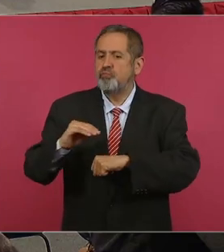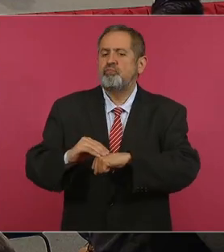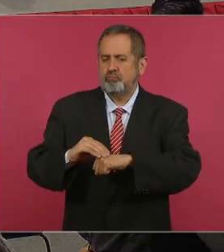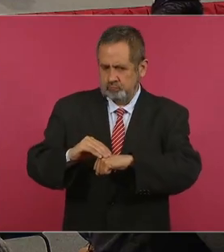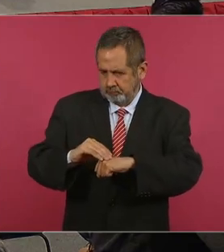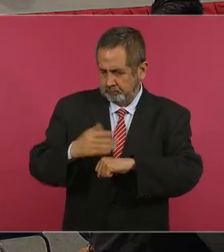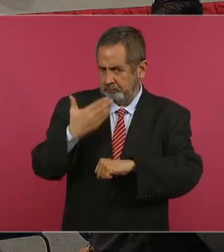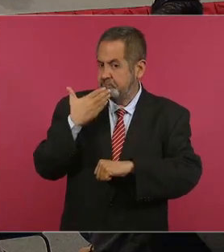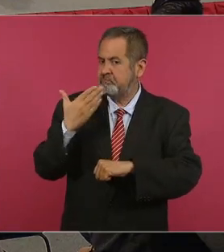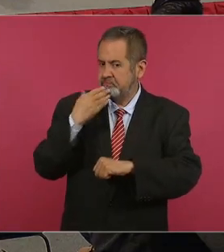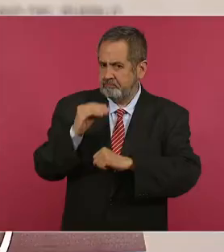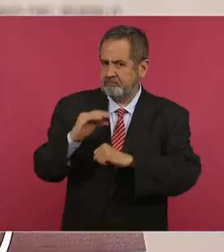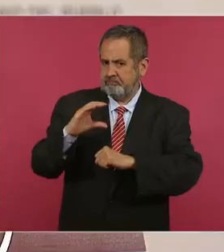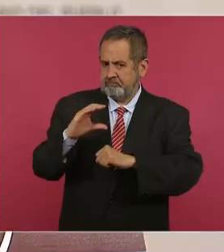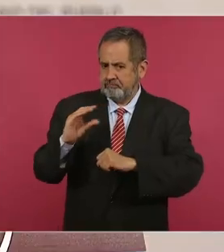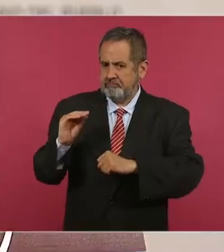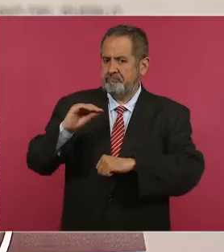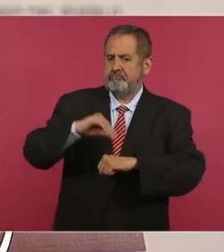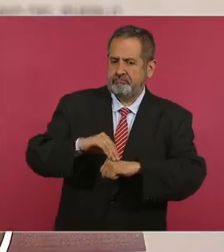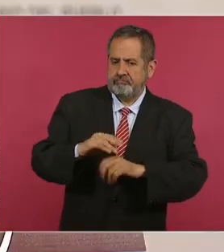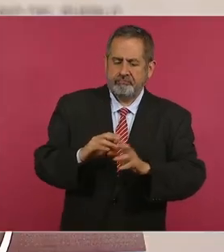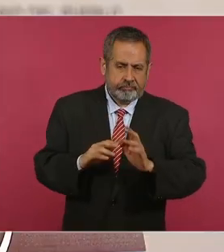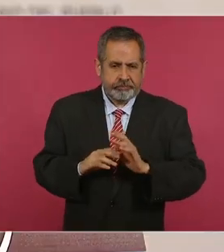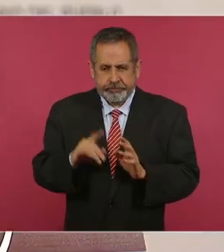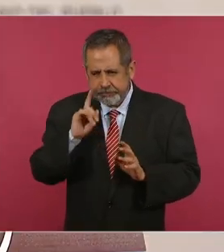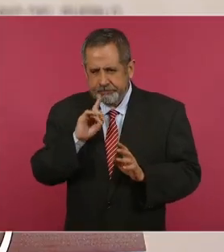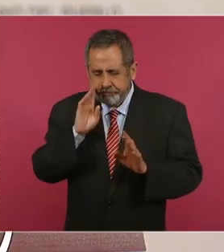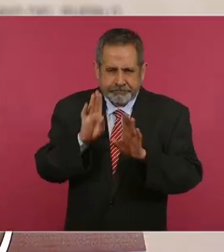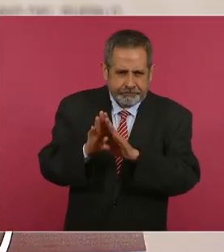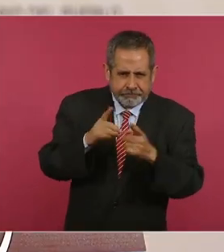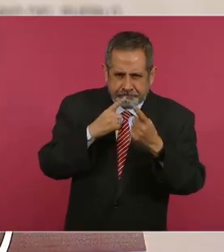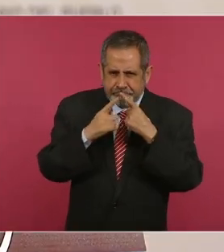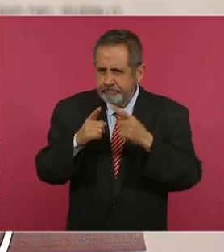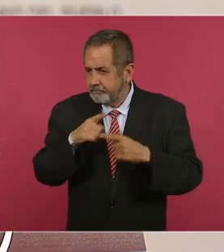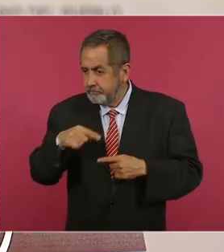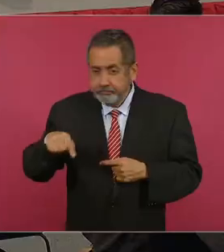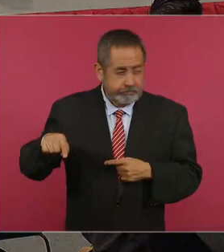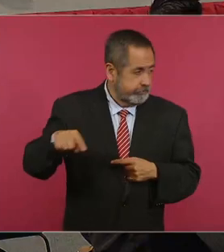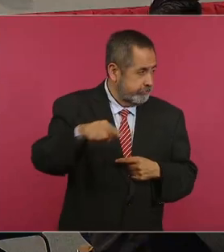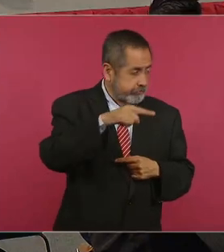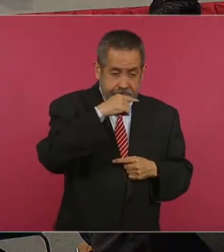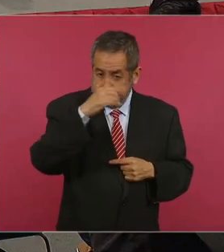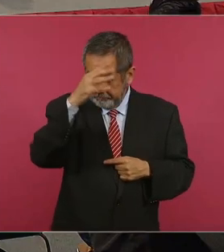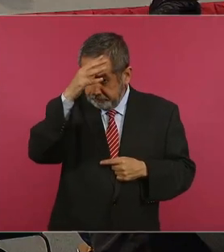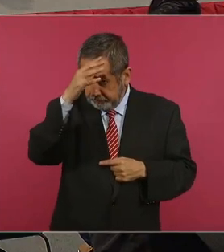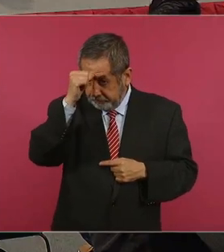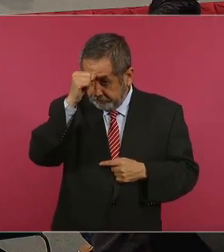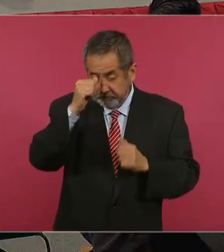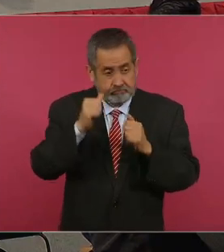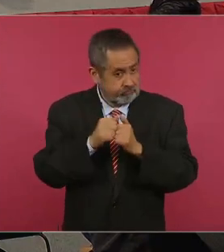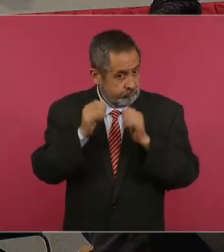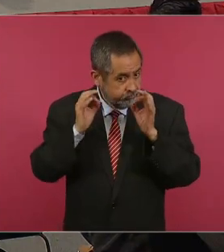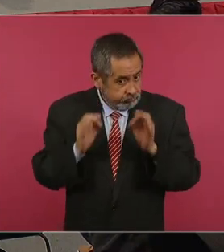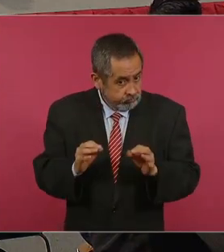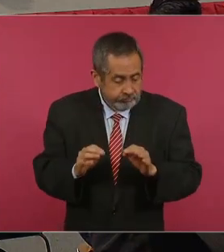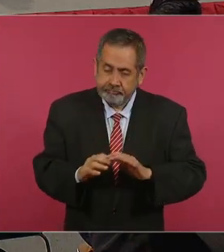considerable, nada más hay que buscar el consenso, el acuerdo